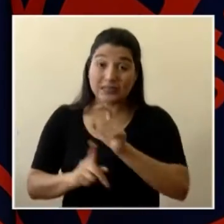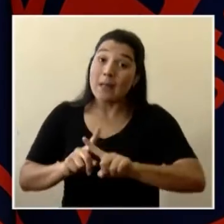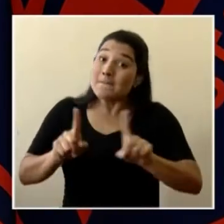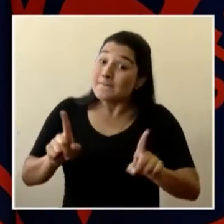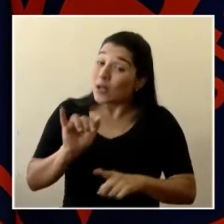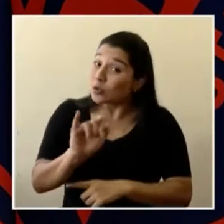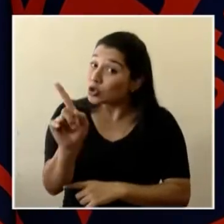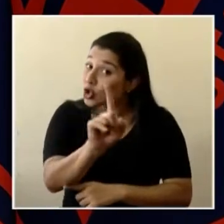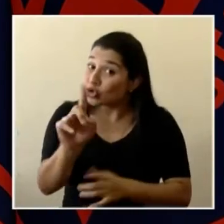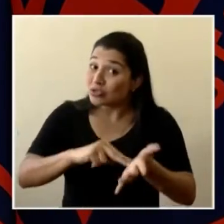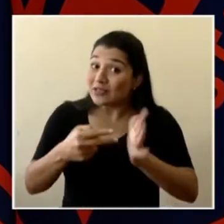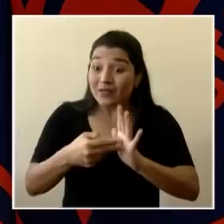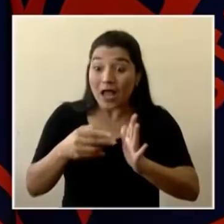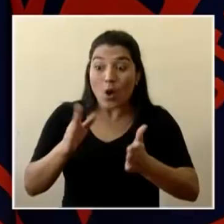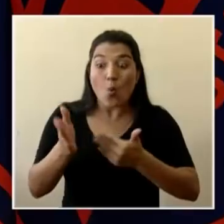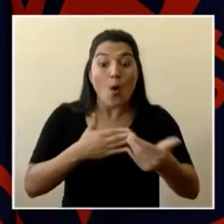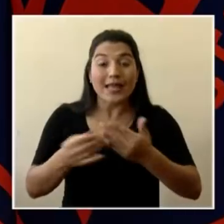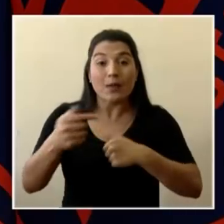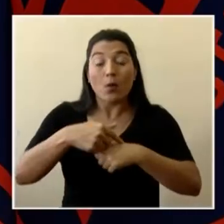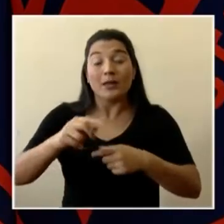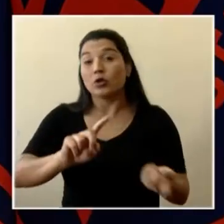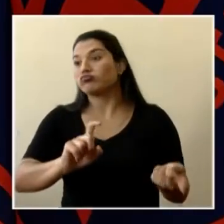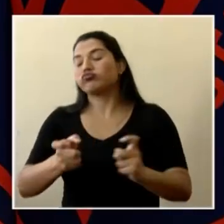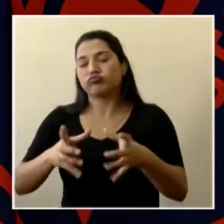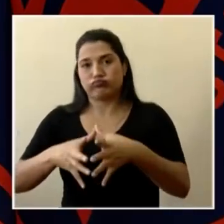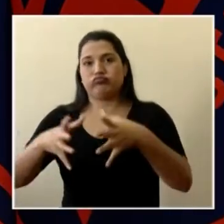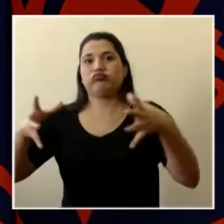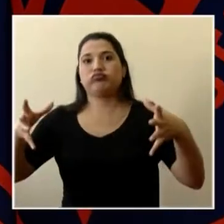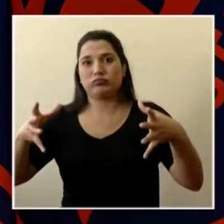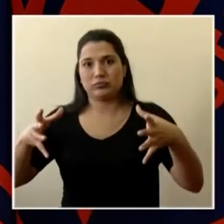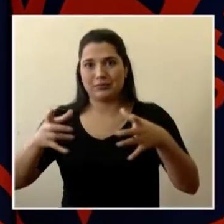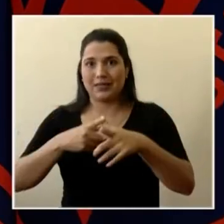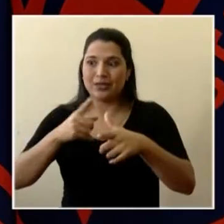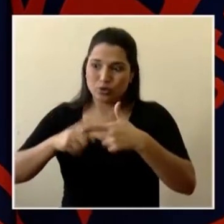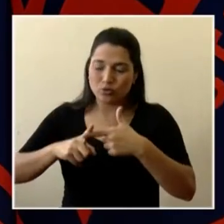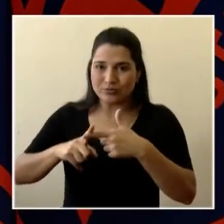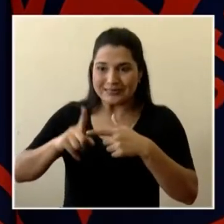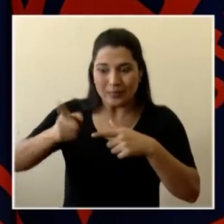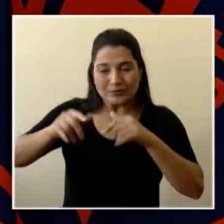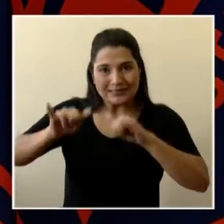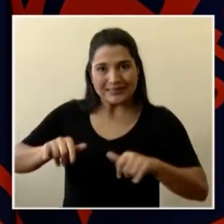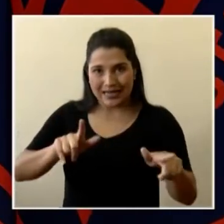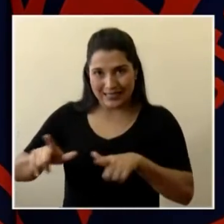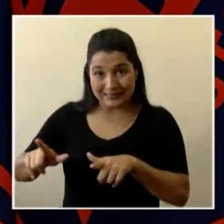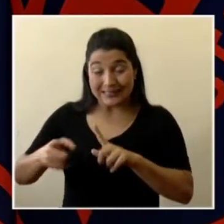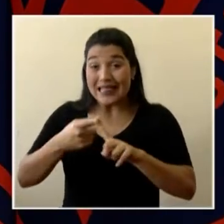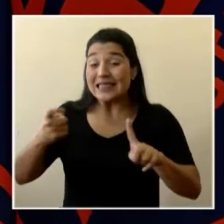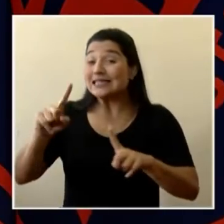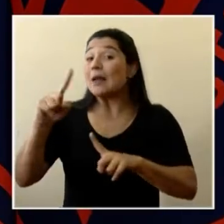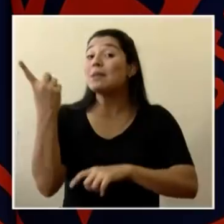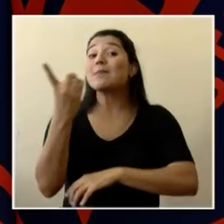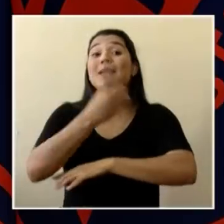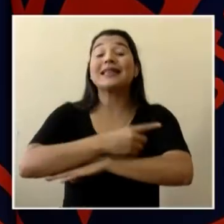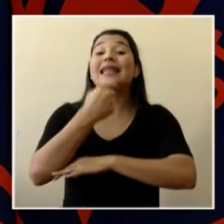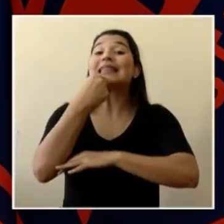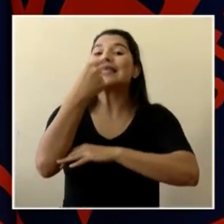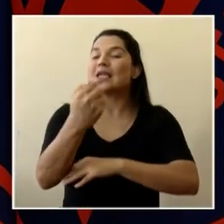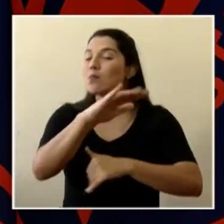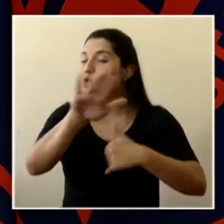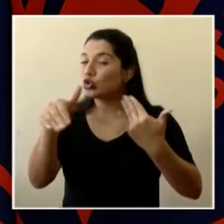que colapsen los sistemas de salud. Como parte de las medidas que tomamos, desde el día 1 dimos la instrucción de que todo